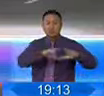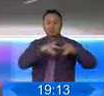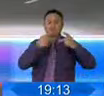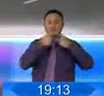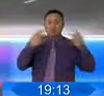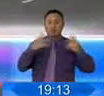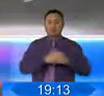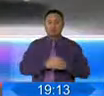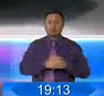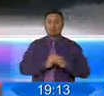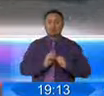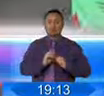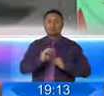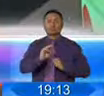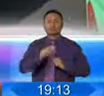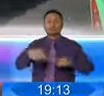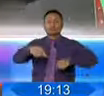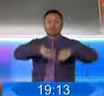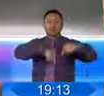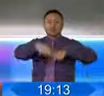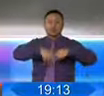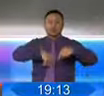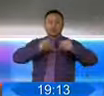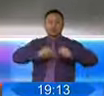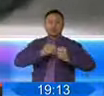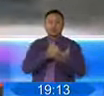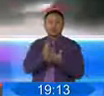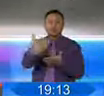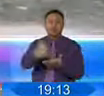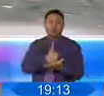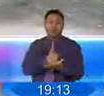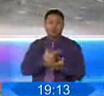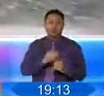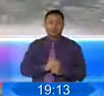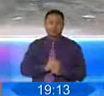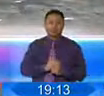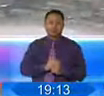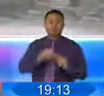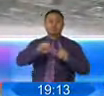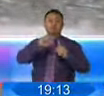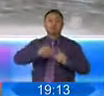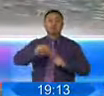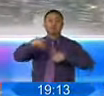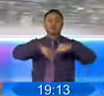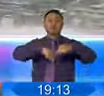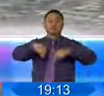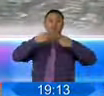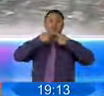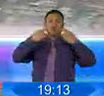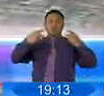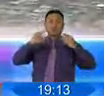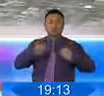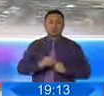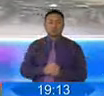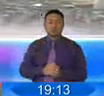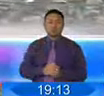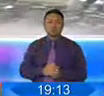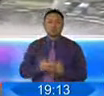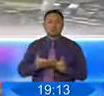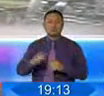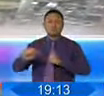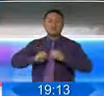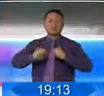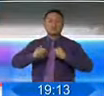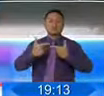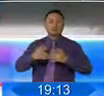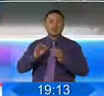público, red vial, conectividad y accesibilidad, sistema integrado de transporte público y para la gestión de